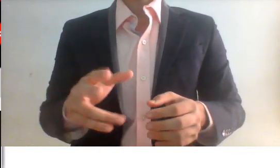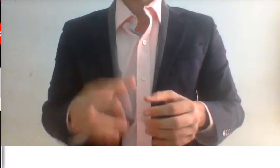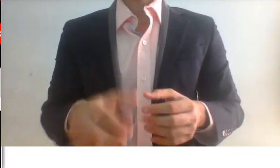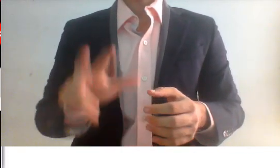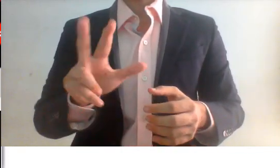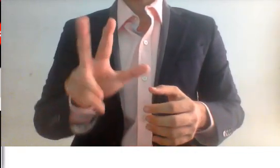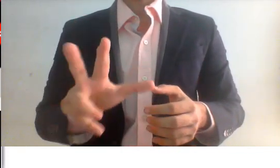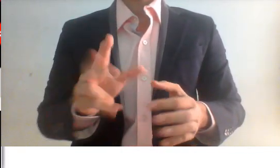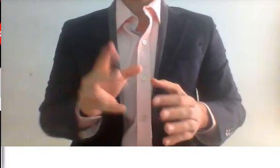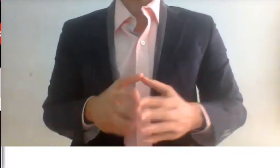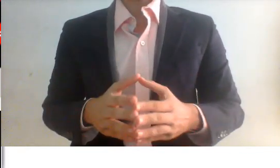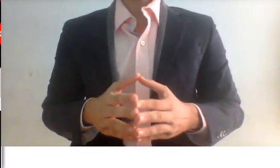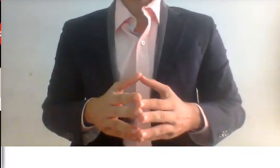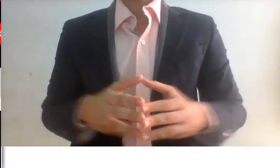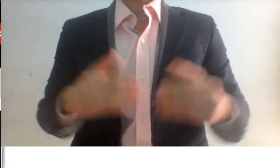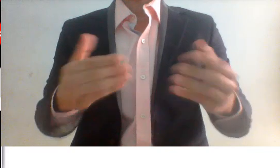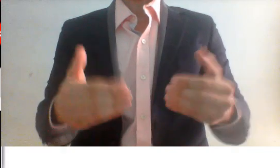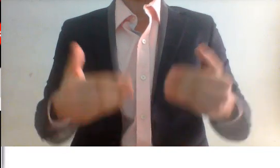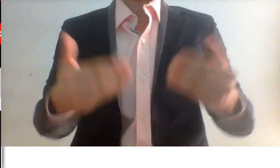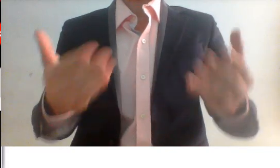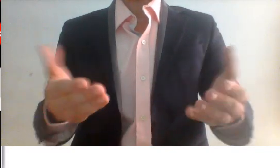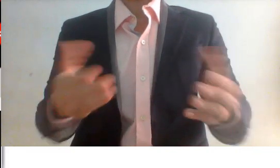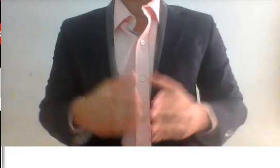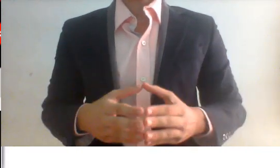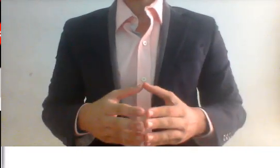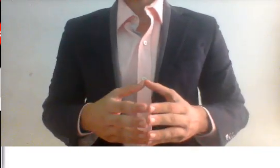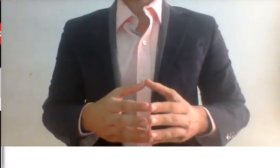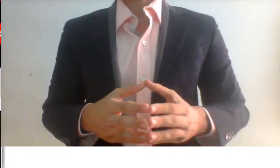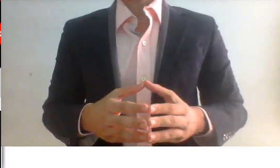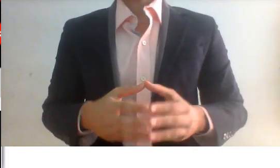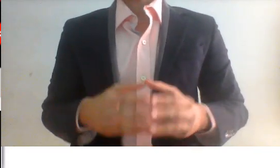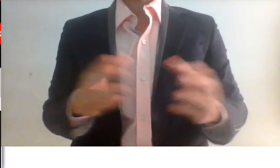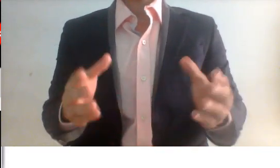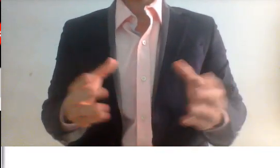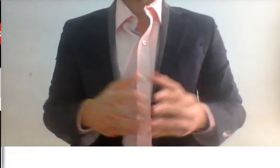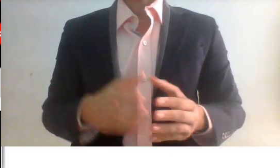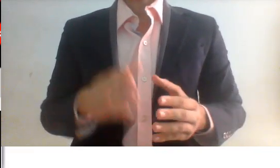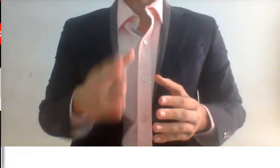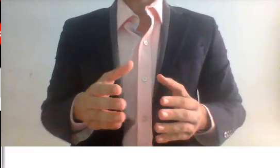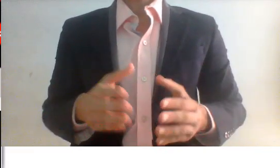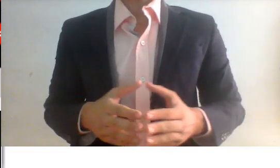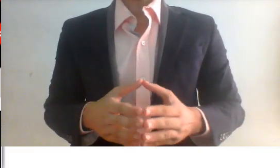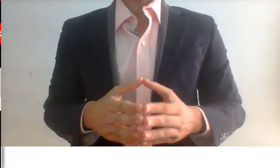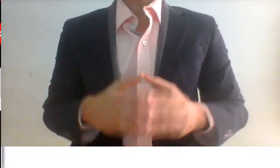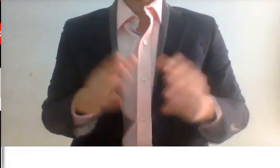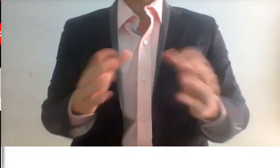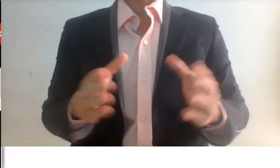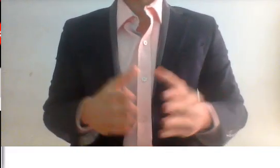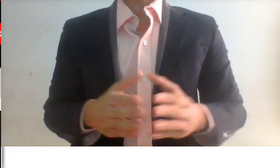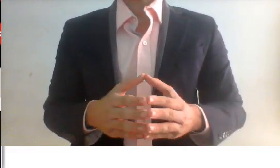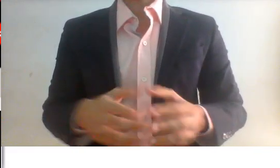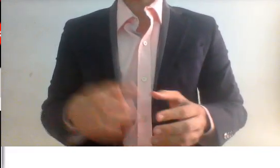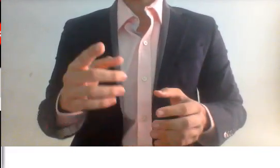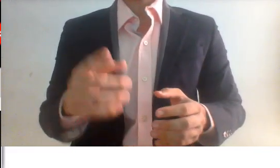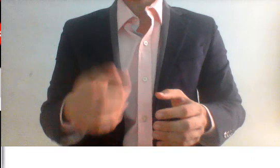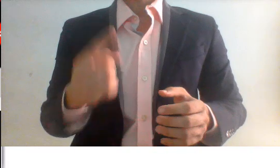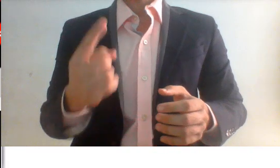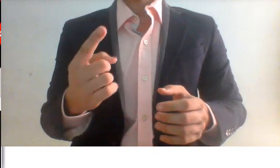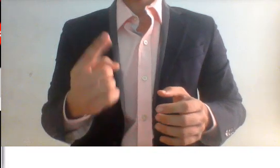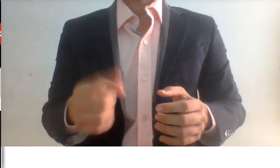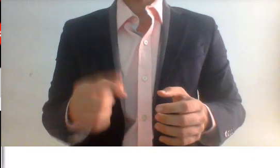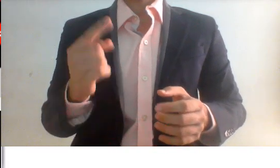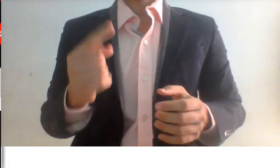dirigido solamente a 3 funcionarios, donde bueno, haciendo operaciones básicas nos lleva a que cada funcionario o esa capacitación que